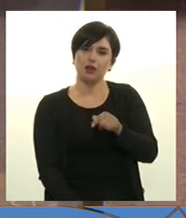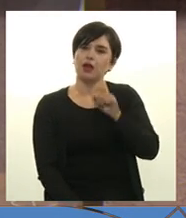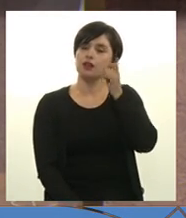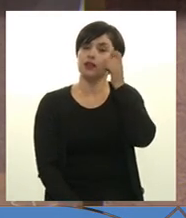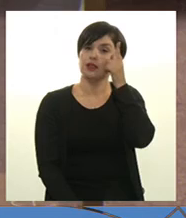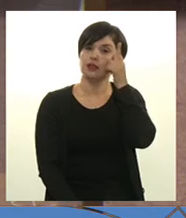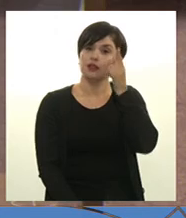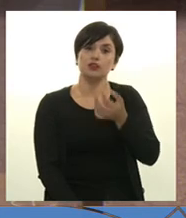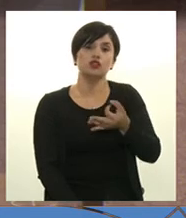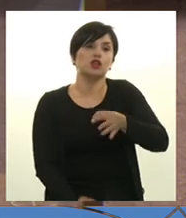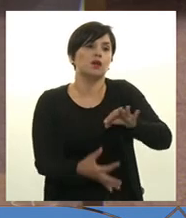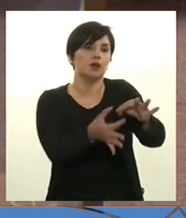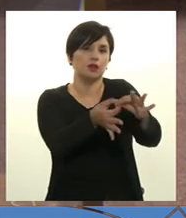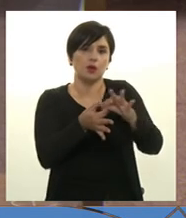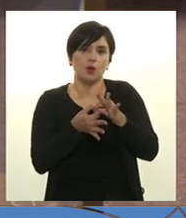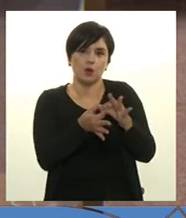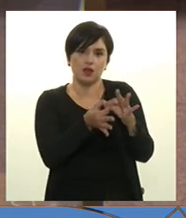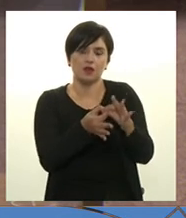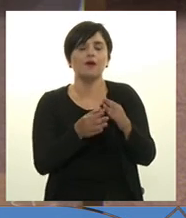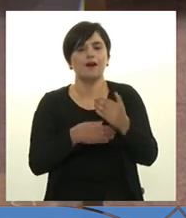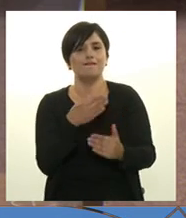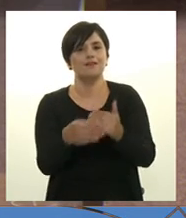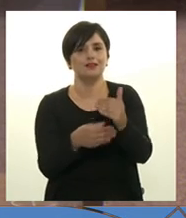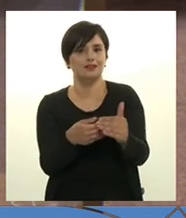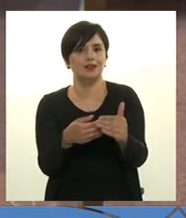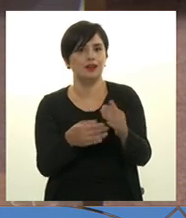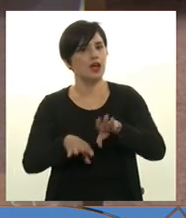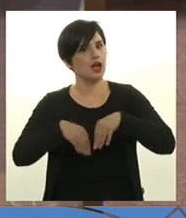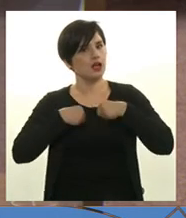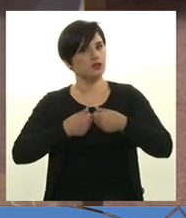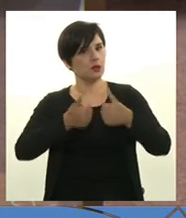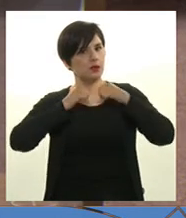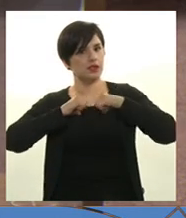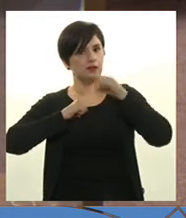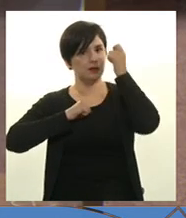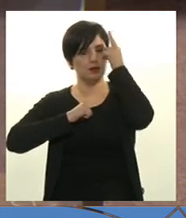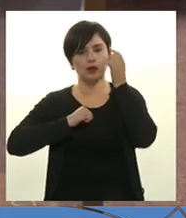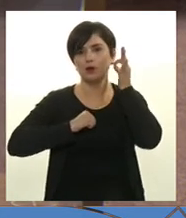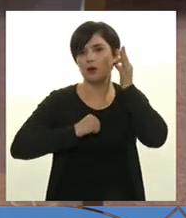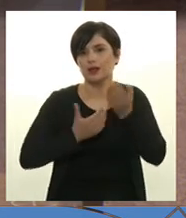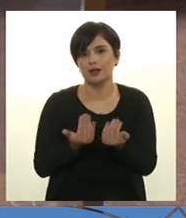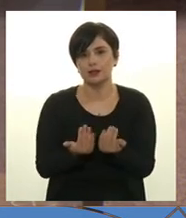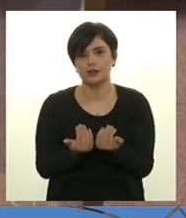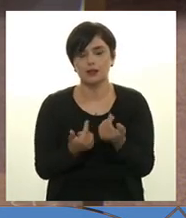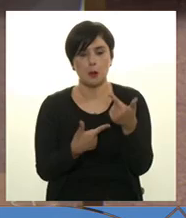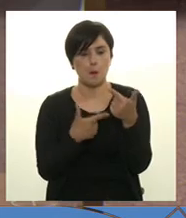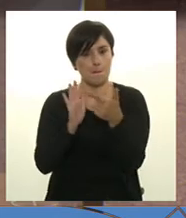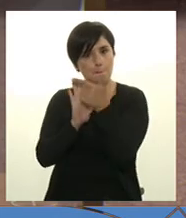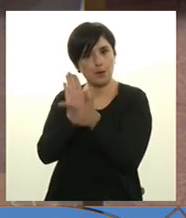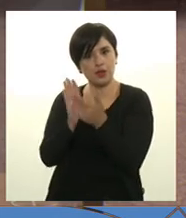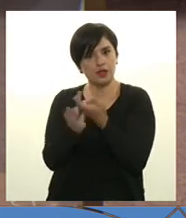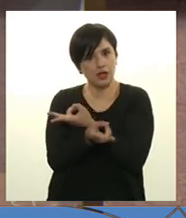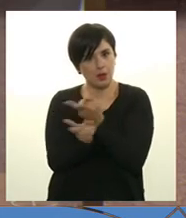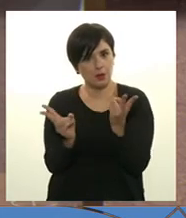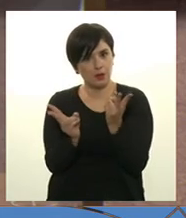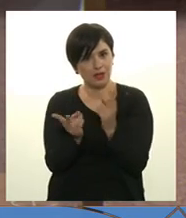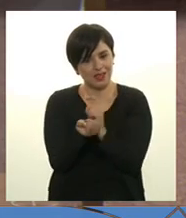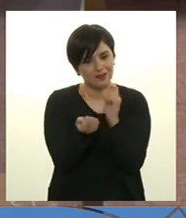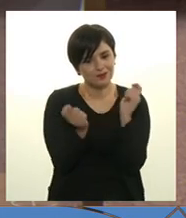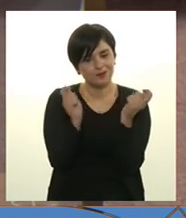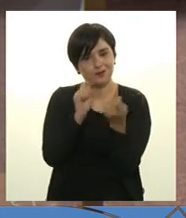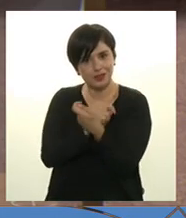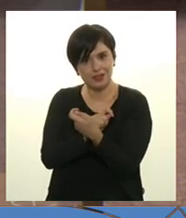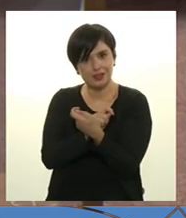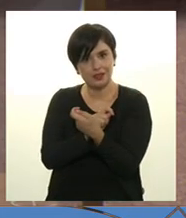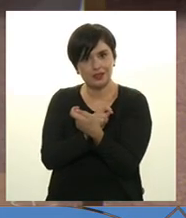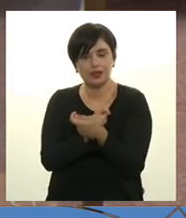que sólo juntos vamos a avanzar asumamos el desafío de entender que las mujeres requieren políticas públicas transformadoras y